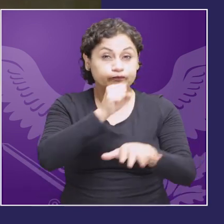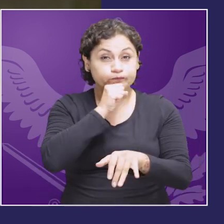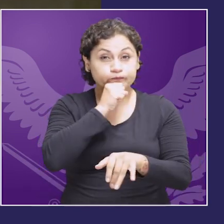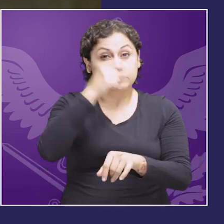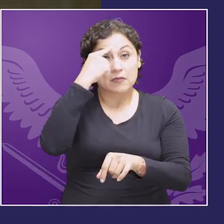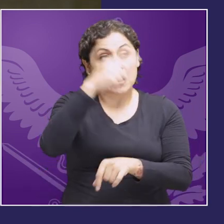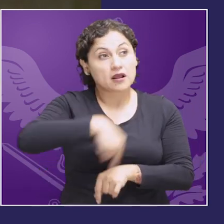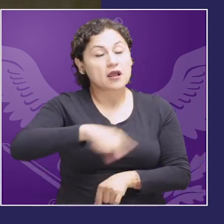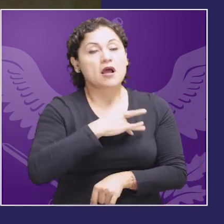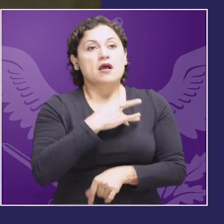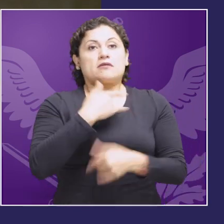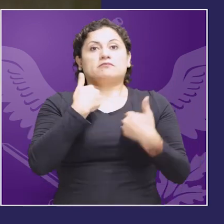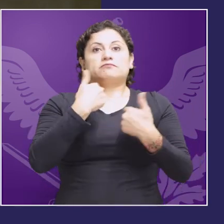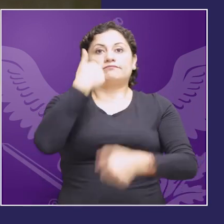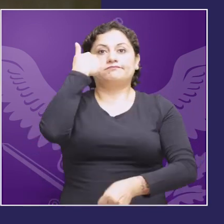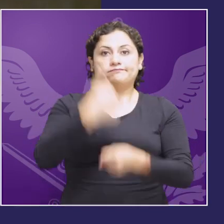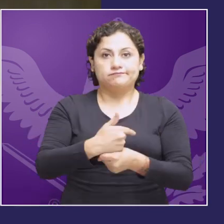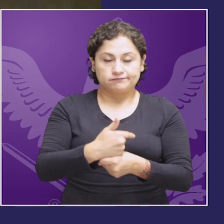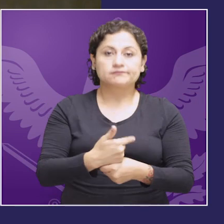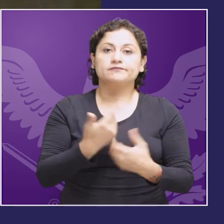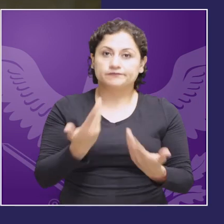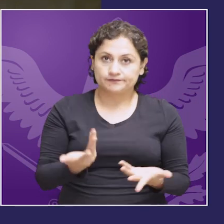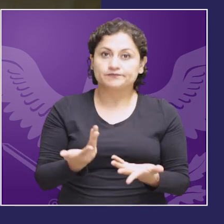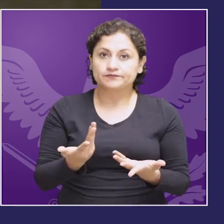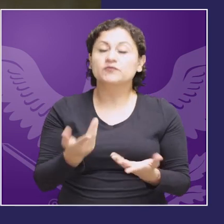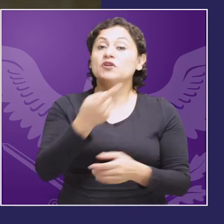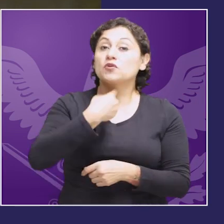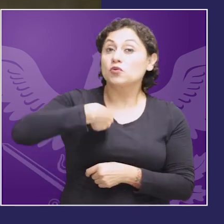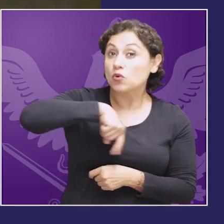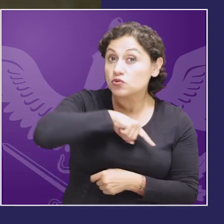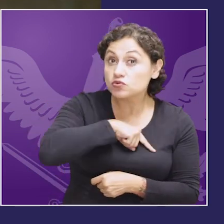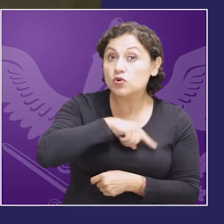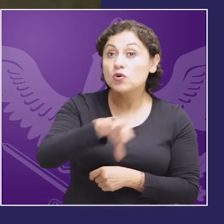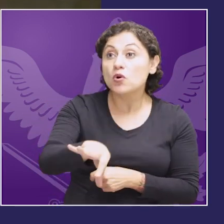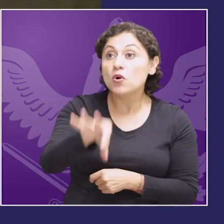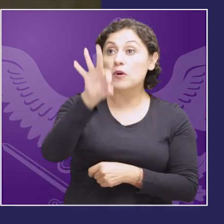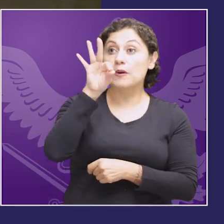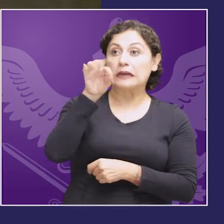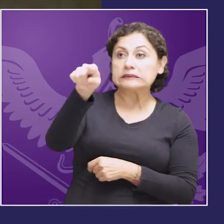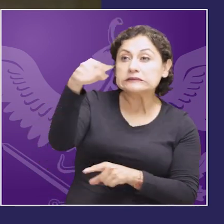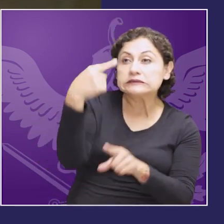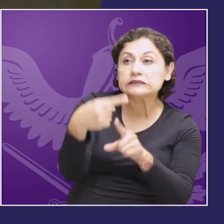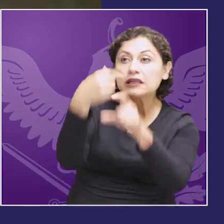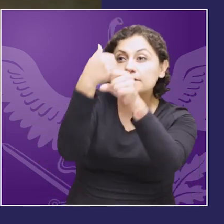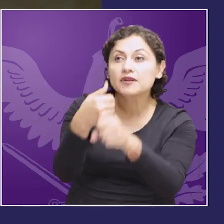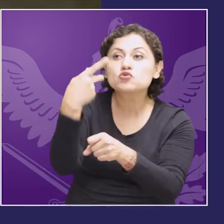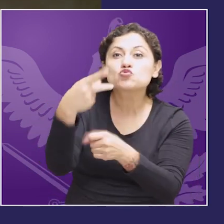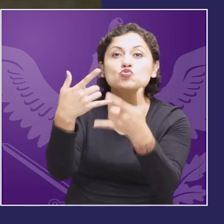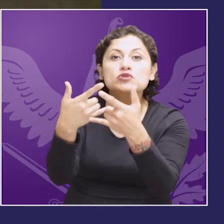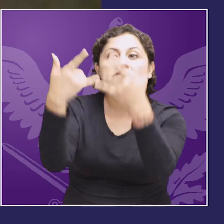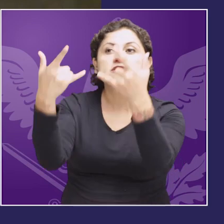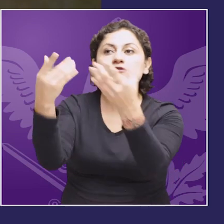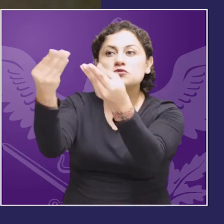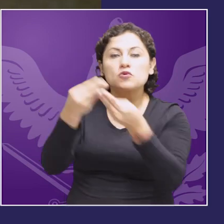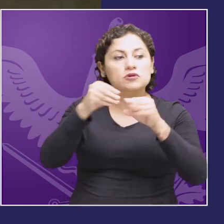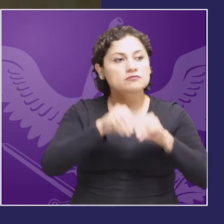en estas labores de difusión y de capacitación y de sensibilización de la Corte. Vamos a contar la historia desde el lado y desde la